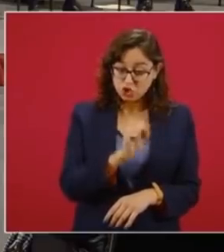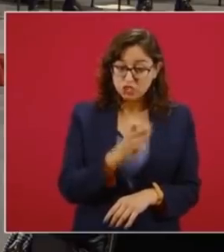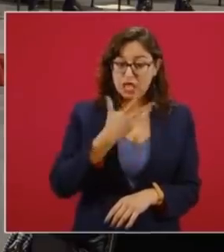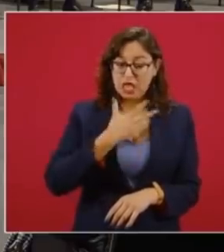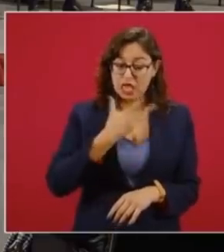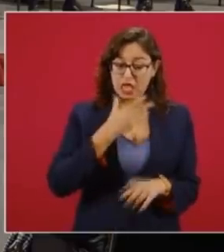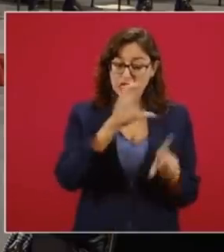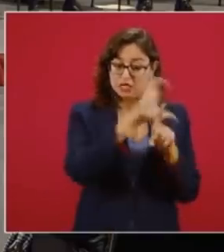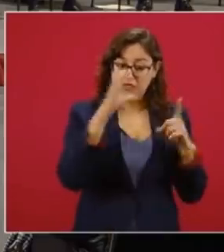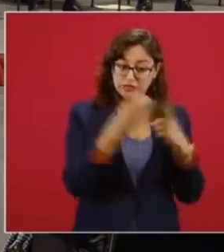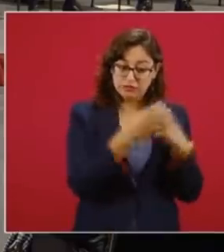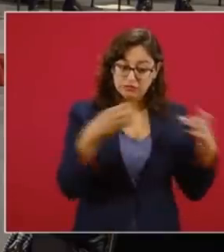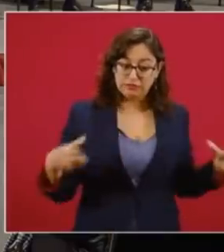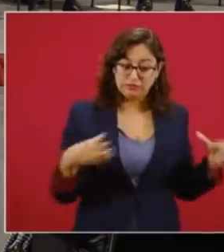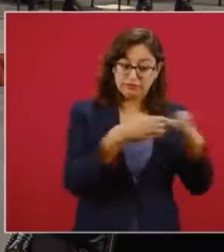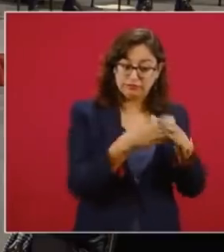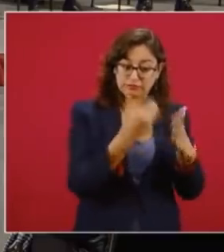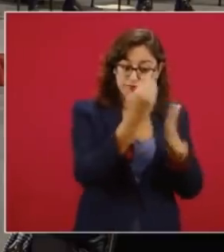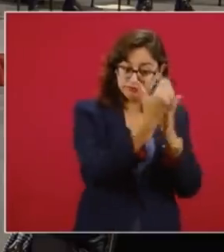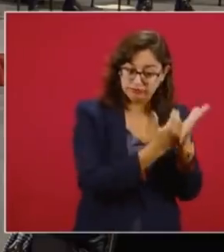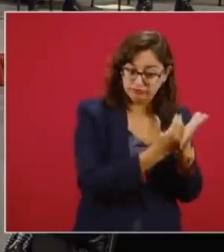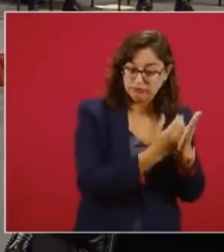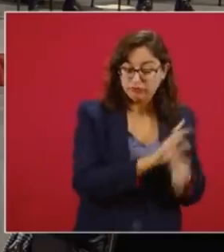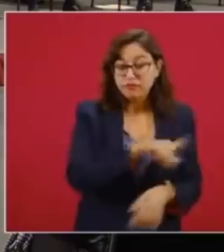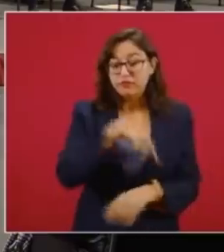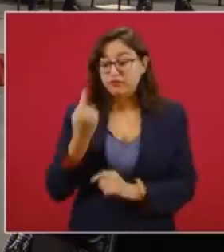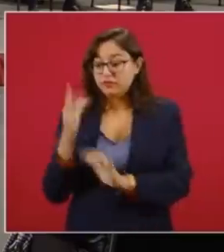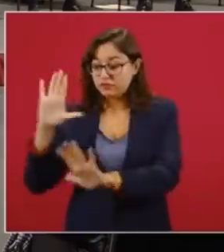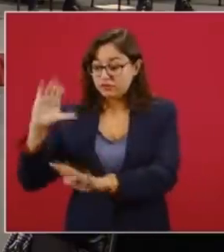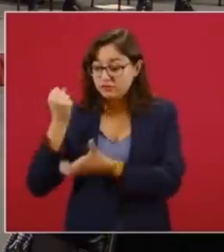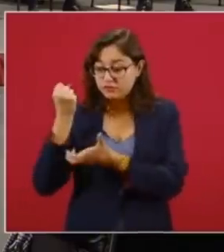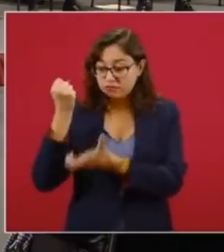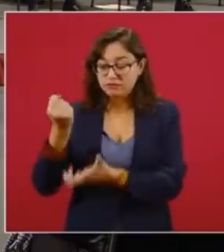del presupuesto, tiene que haber reglas de operación, las cuales son publicadas en el